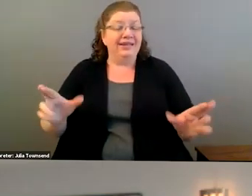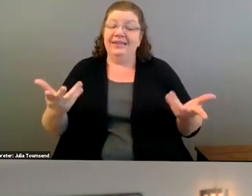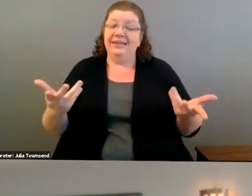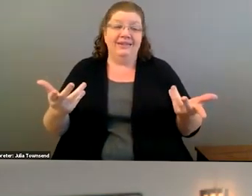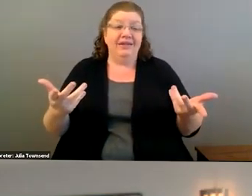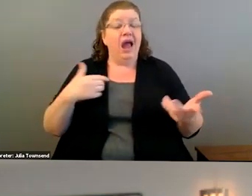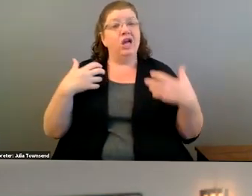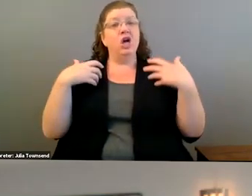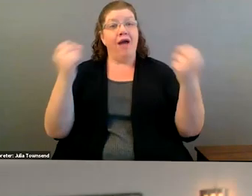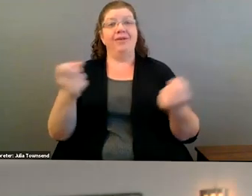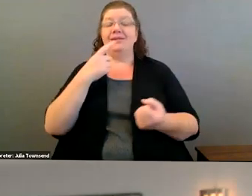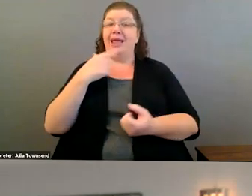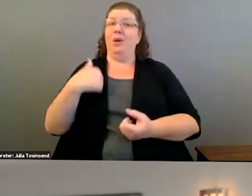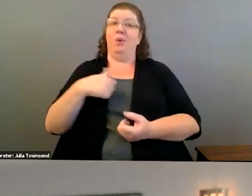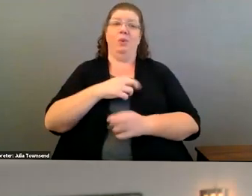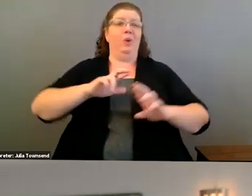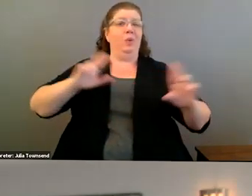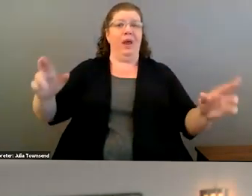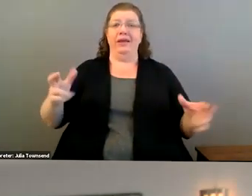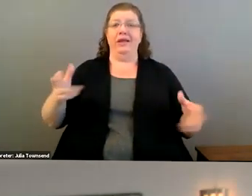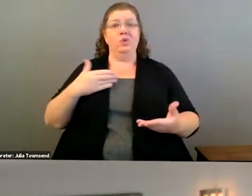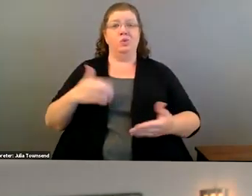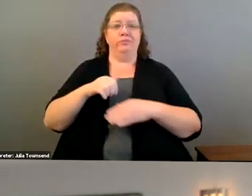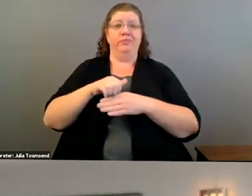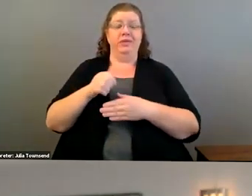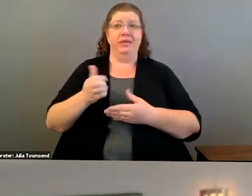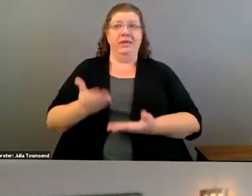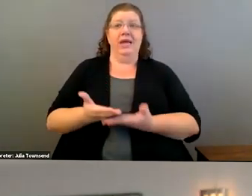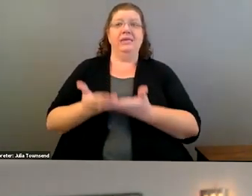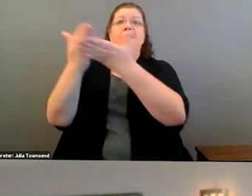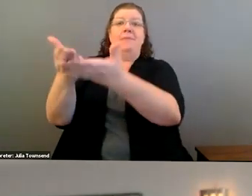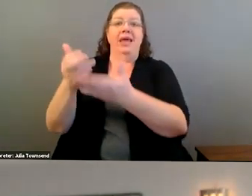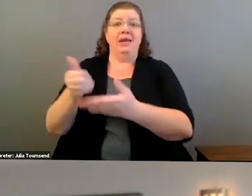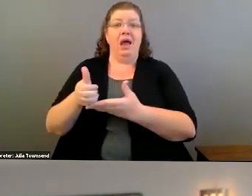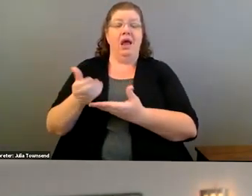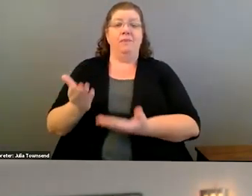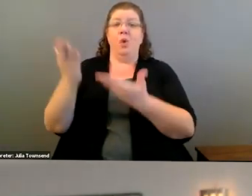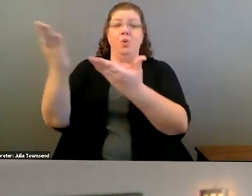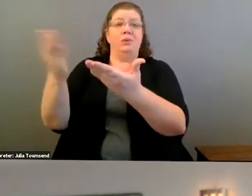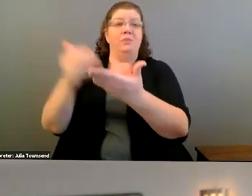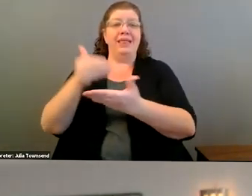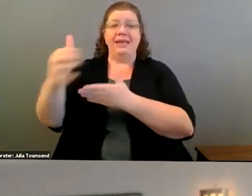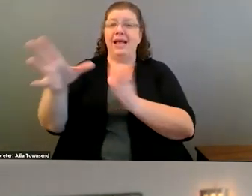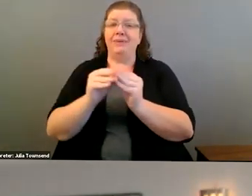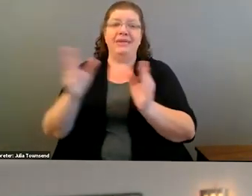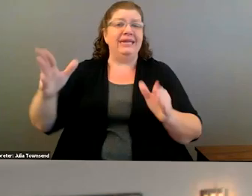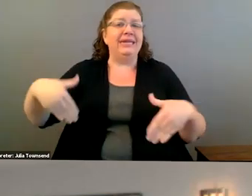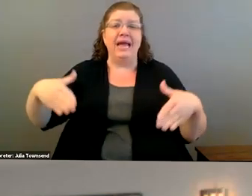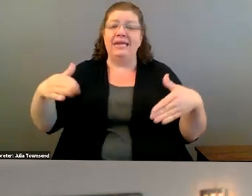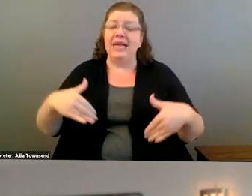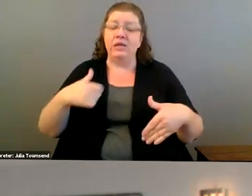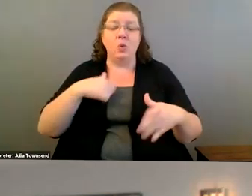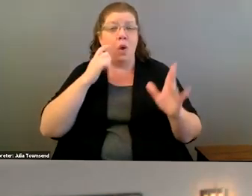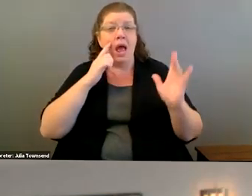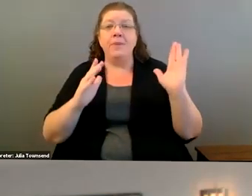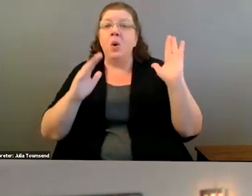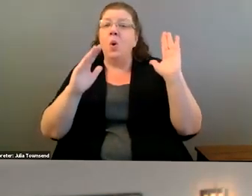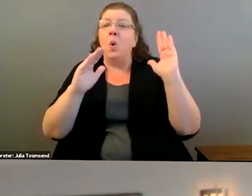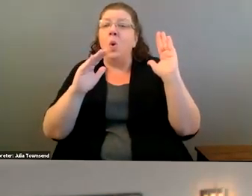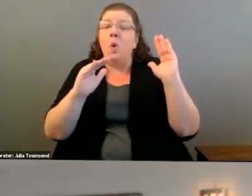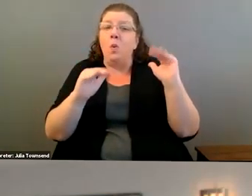yo puedo decir que no estamos listos para presentar una propuesta para la fecha de mayo 17 así que yo